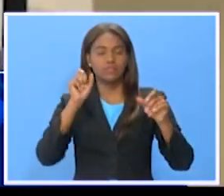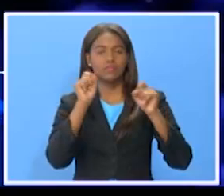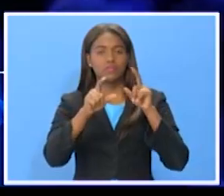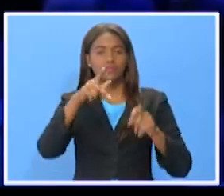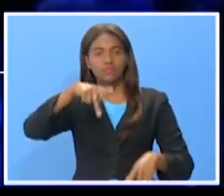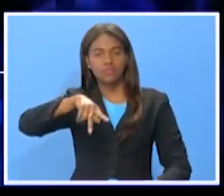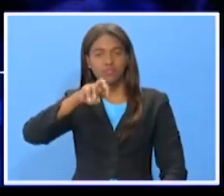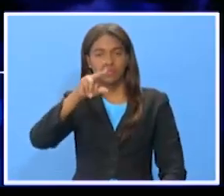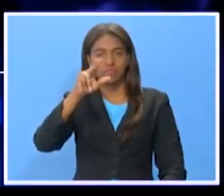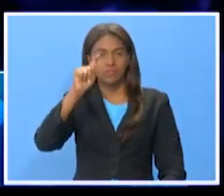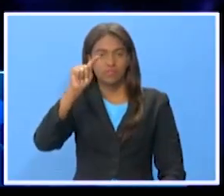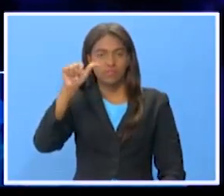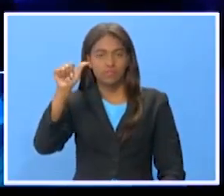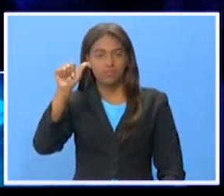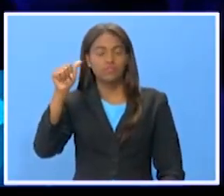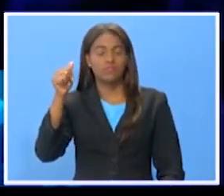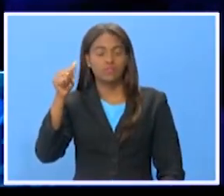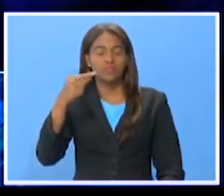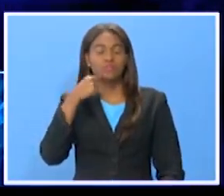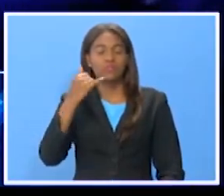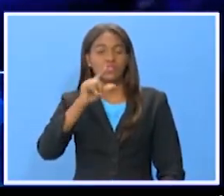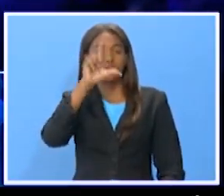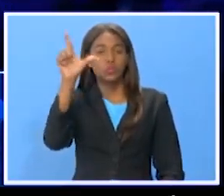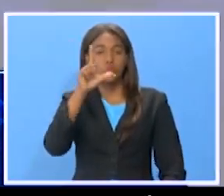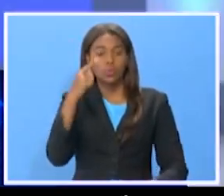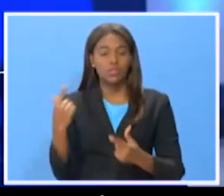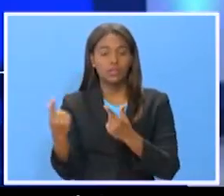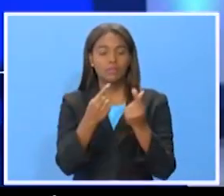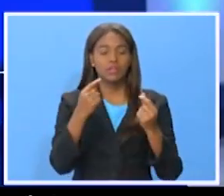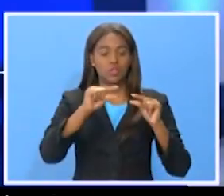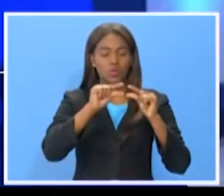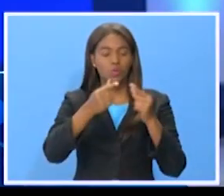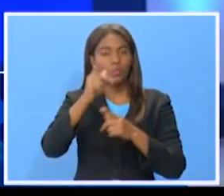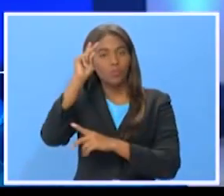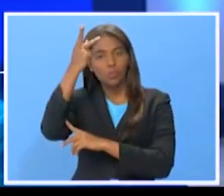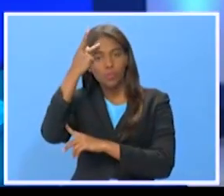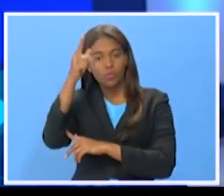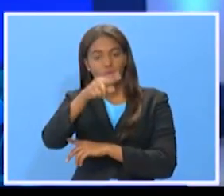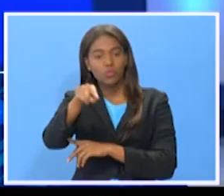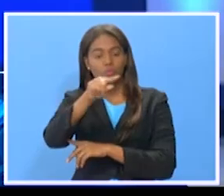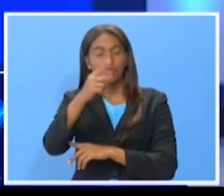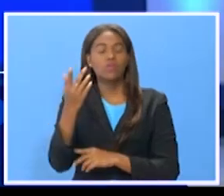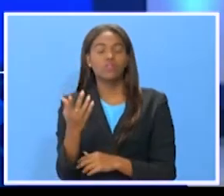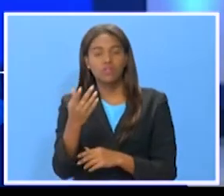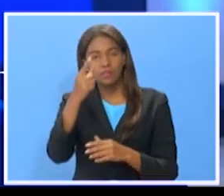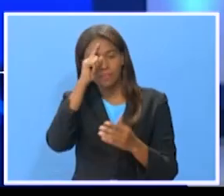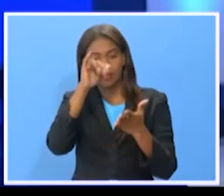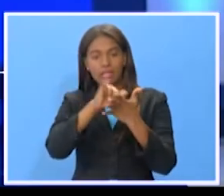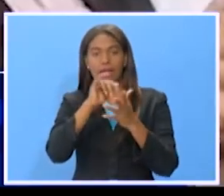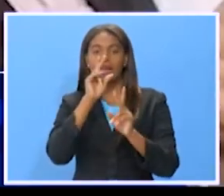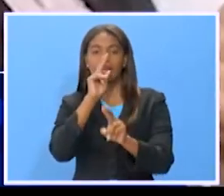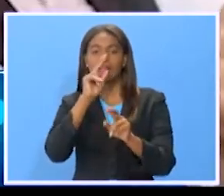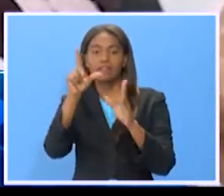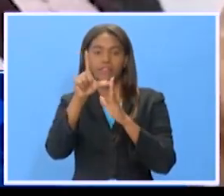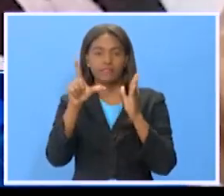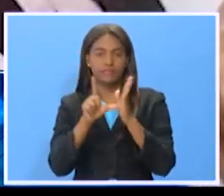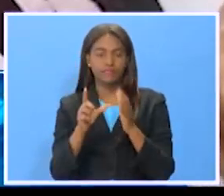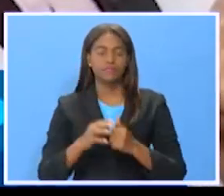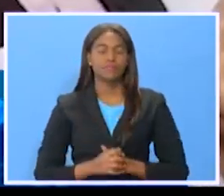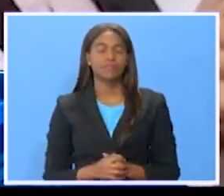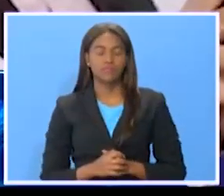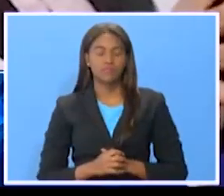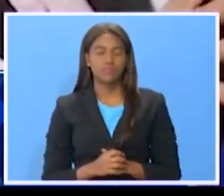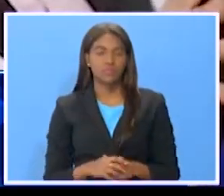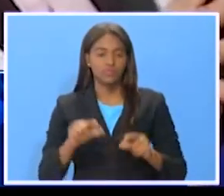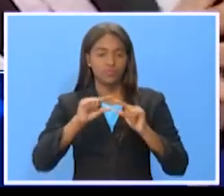Antoliano Peralta, aseguró este lunes que las actividades de los partidos políticos no violentan las leyes electorales. Los partidos